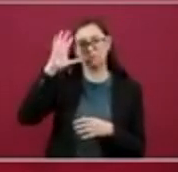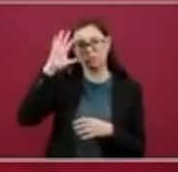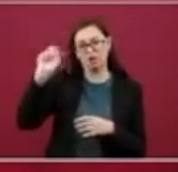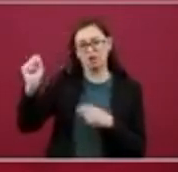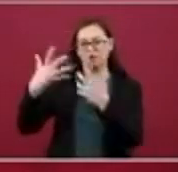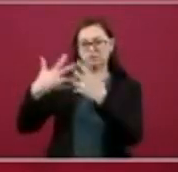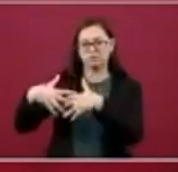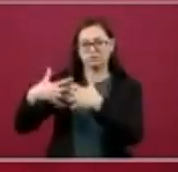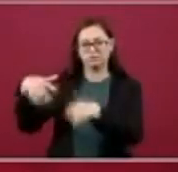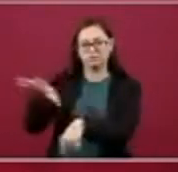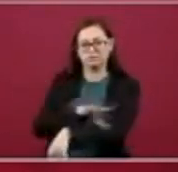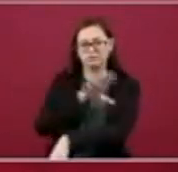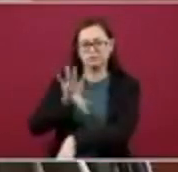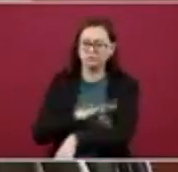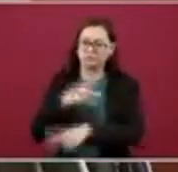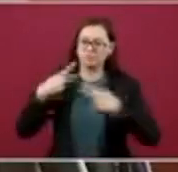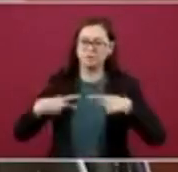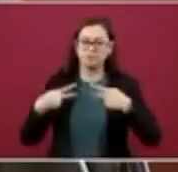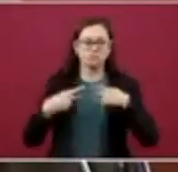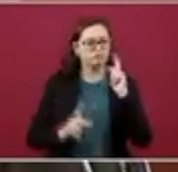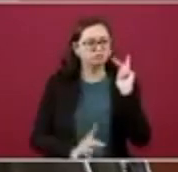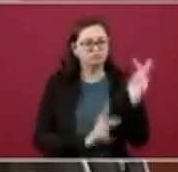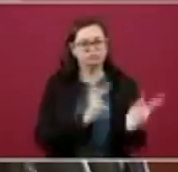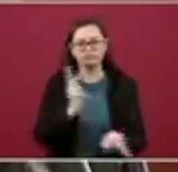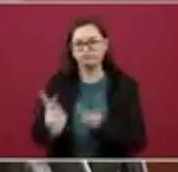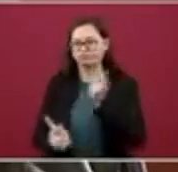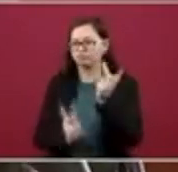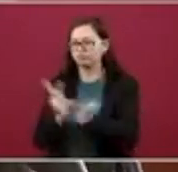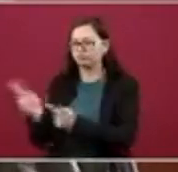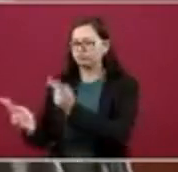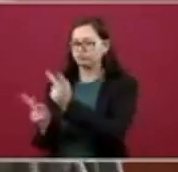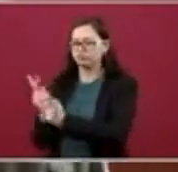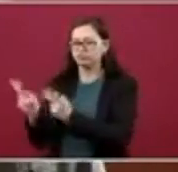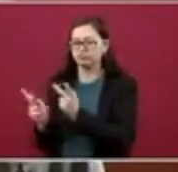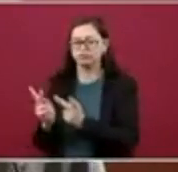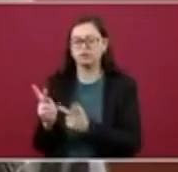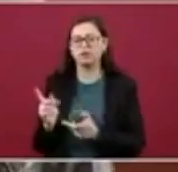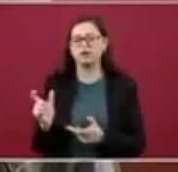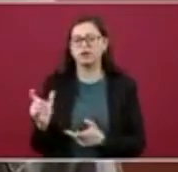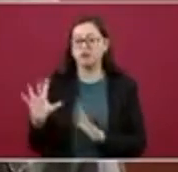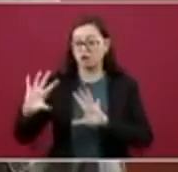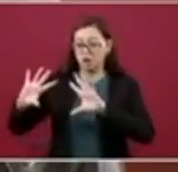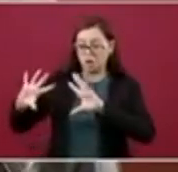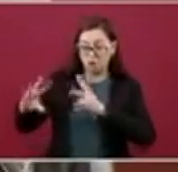termoeléctrica y se van a dar a conocer